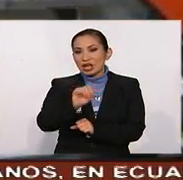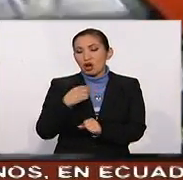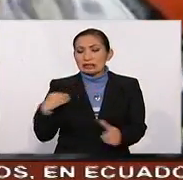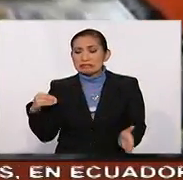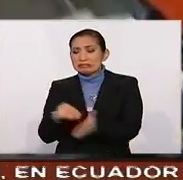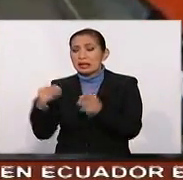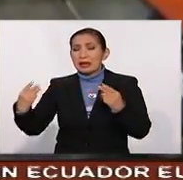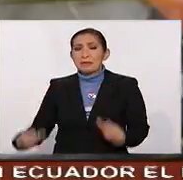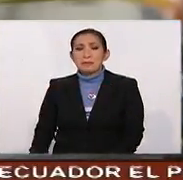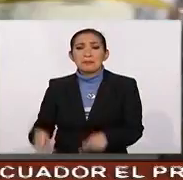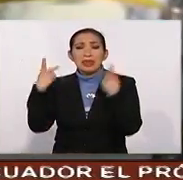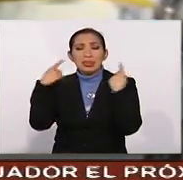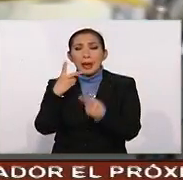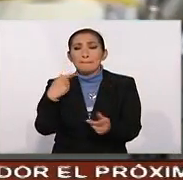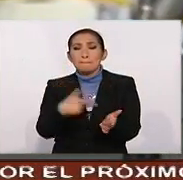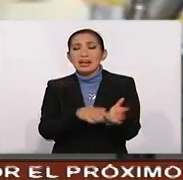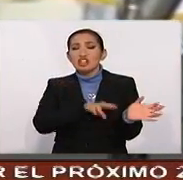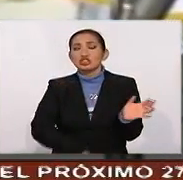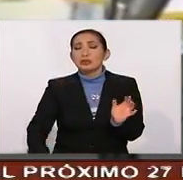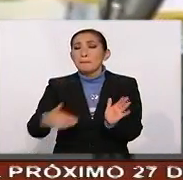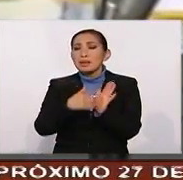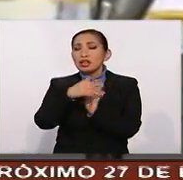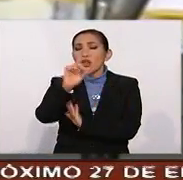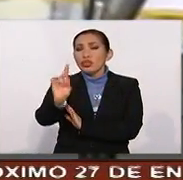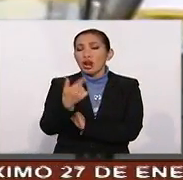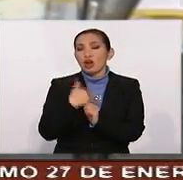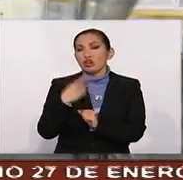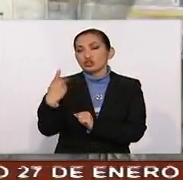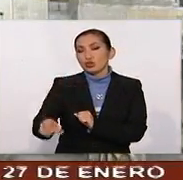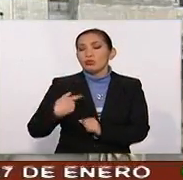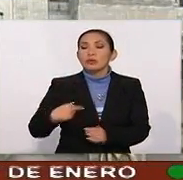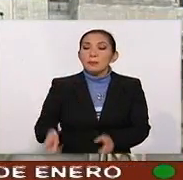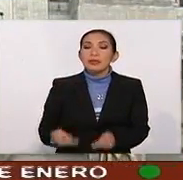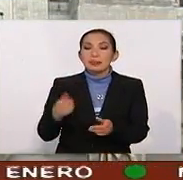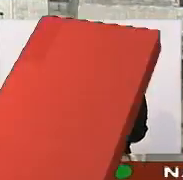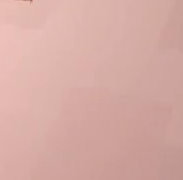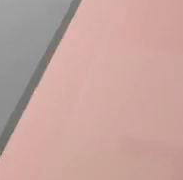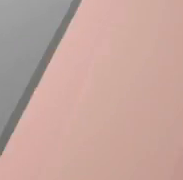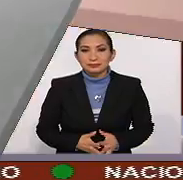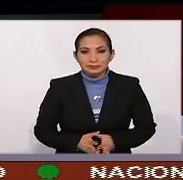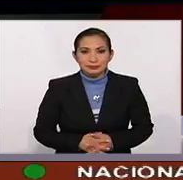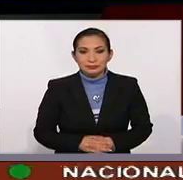inyectado al mercado 1.800 millones de dólares a través de subastas.